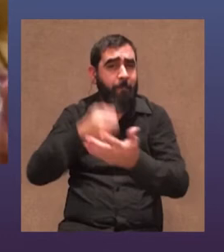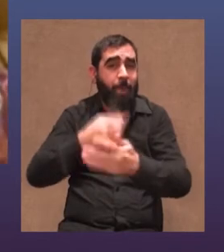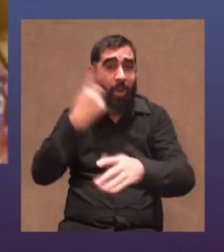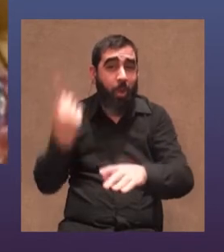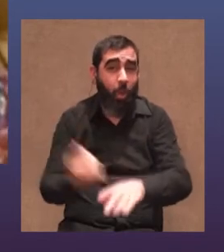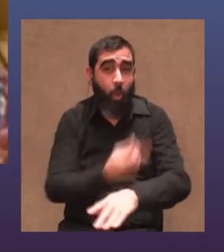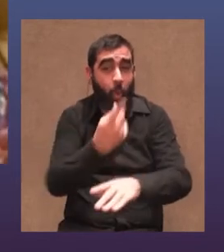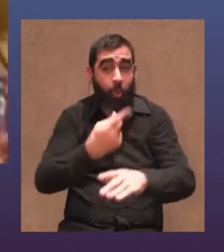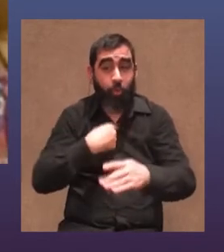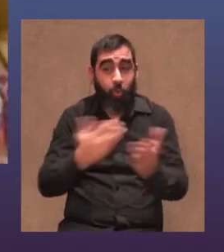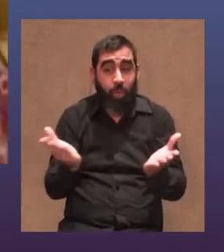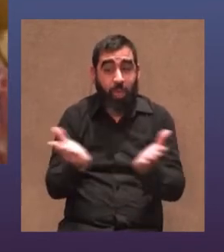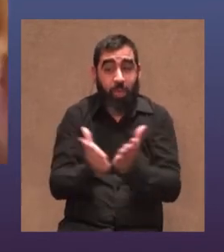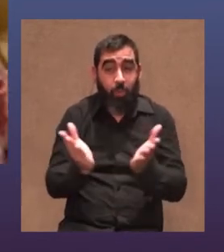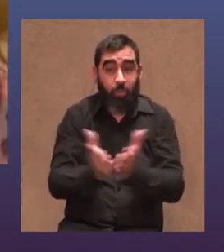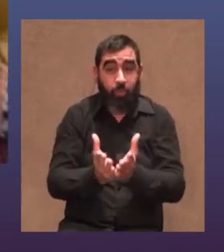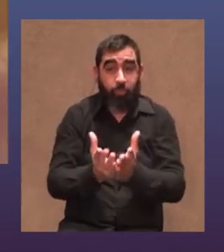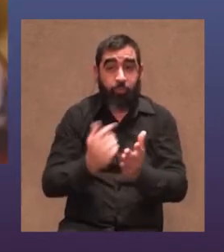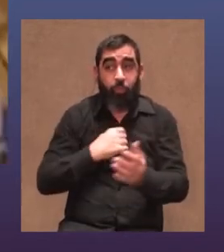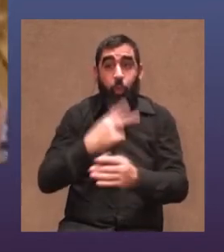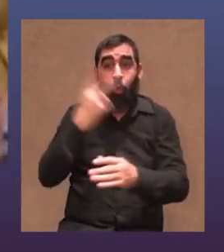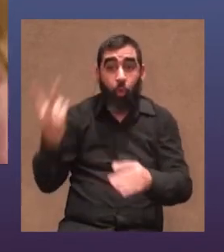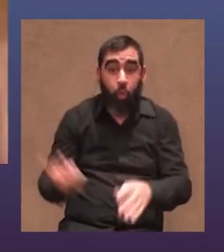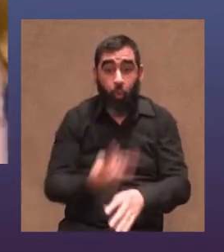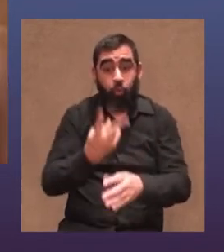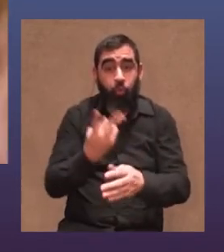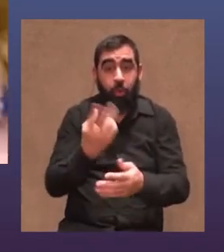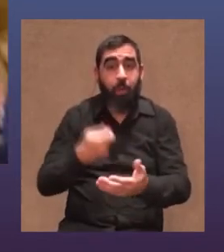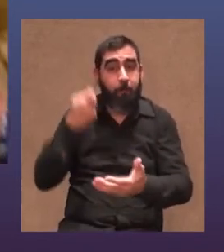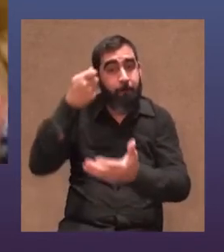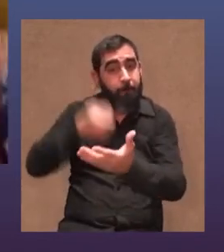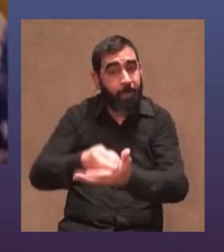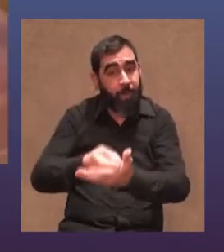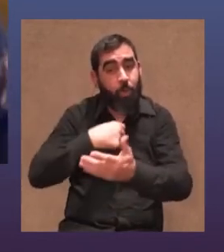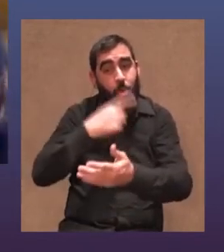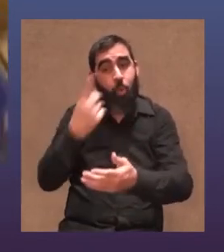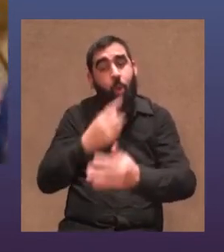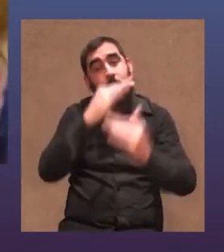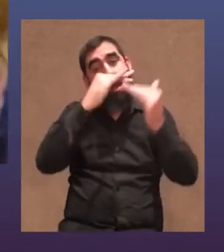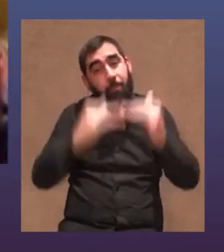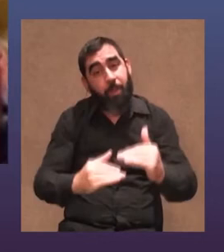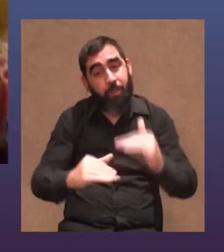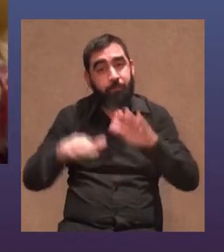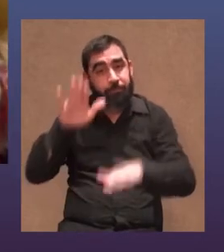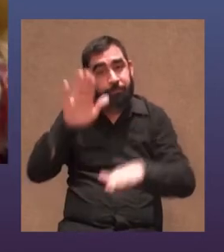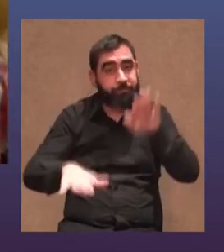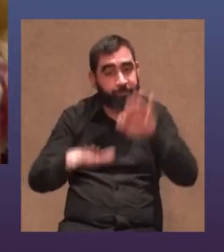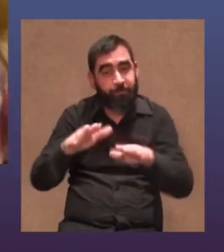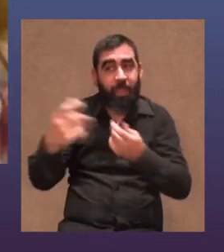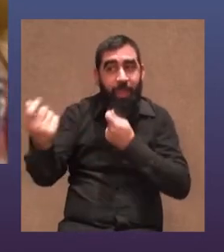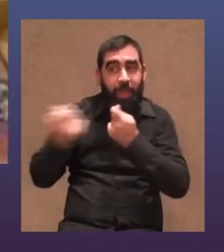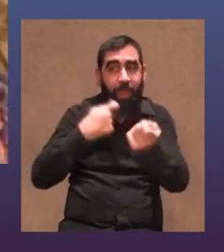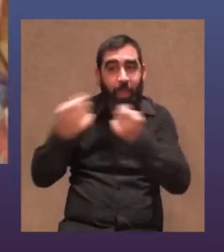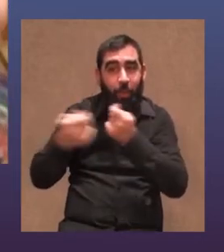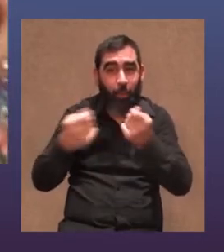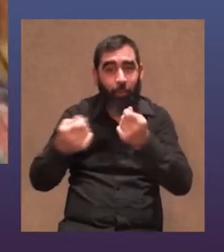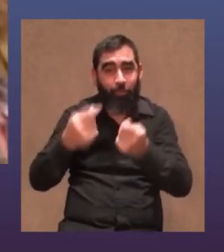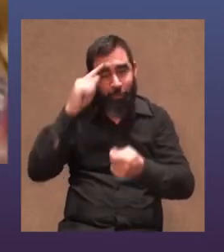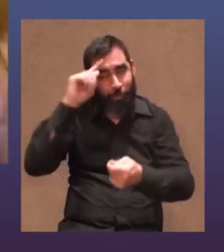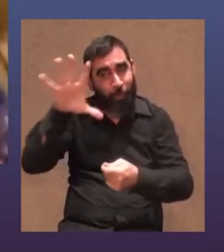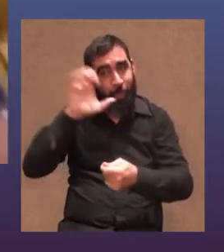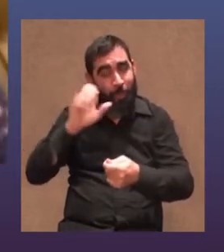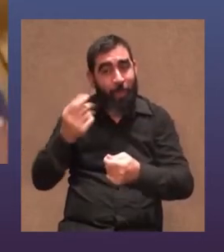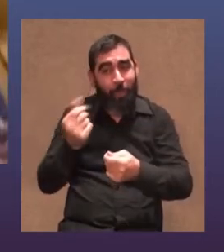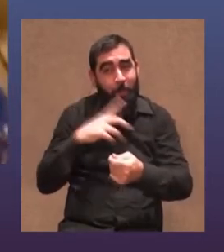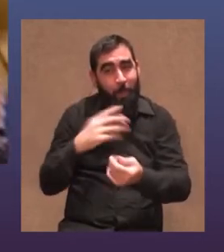que estudiara, entonces si me quedaba 2 horas me pagaba más, me quedaba una me pagaba menos. ¿Qué hacía yo con la plata? No me acuerdo, pero sé